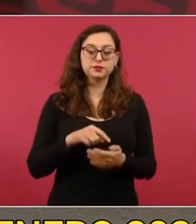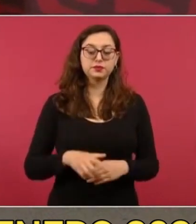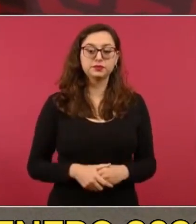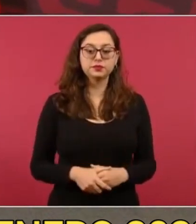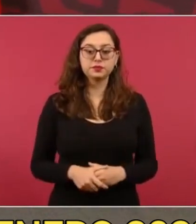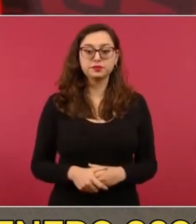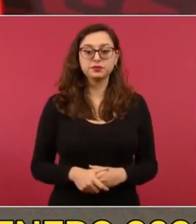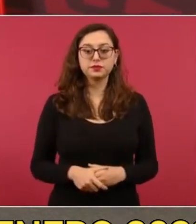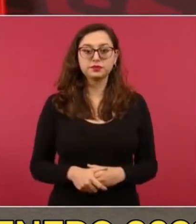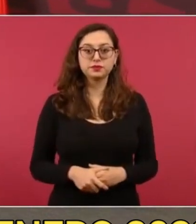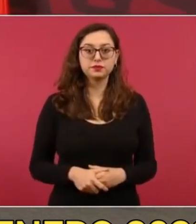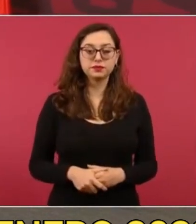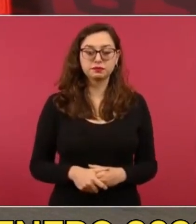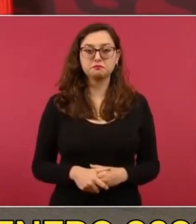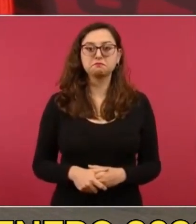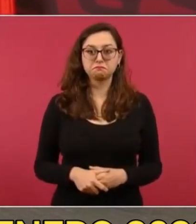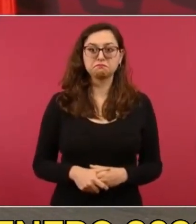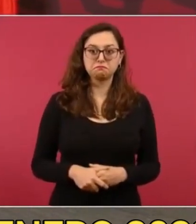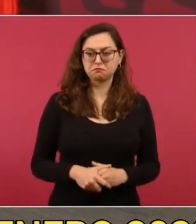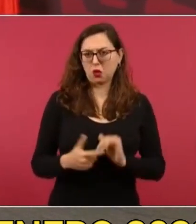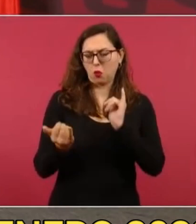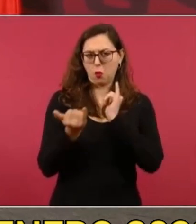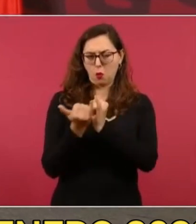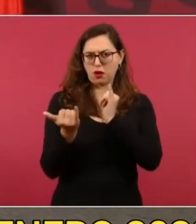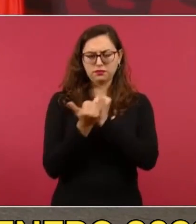es también de un movimiento